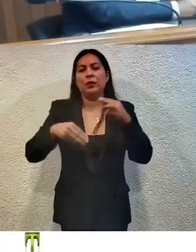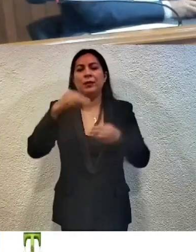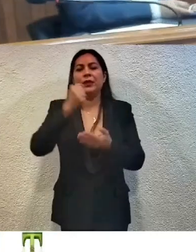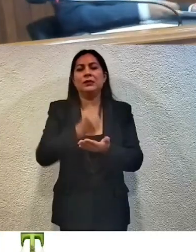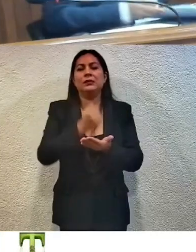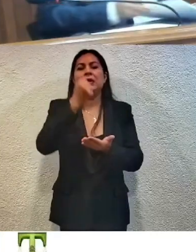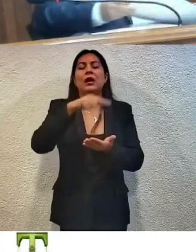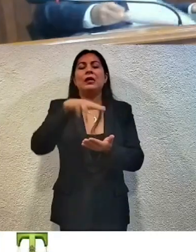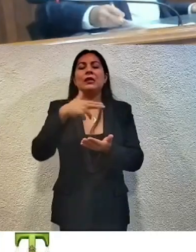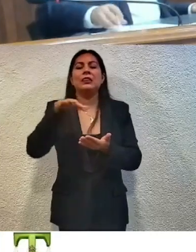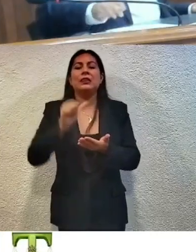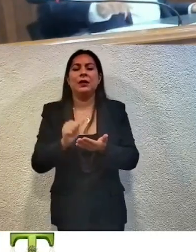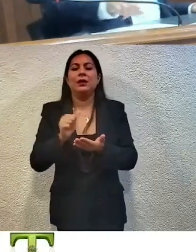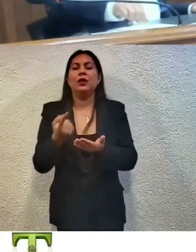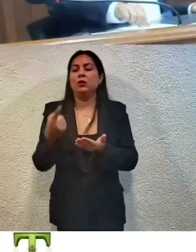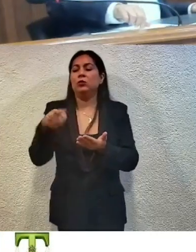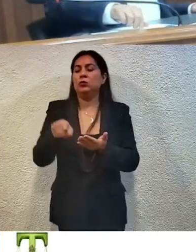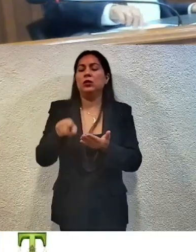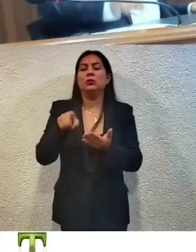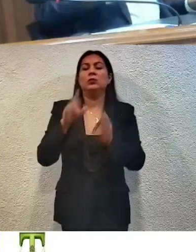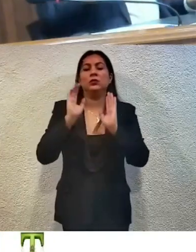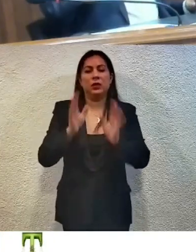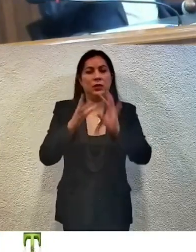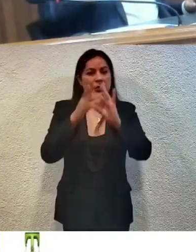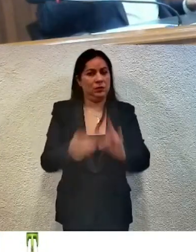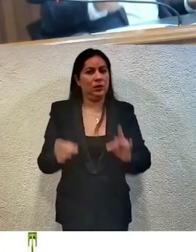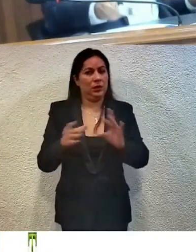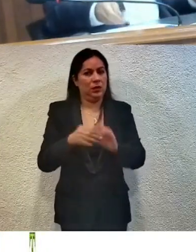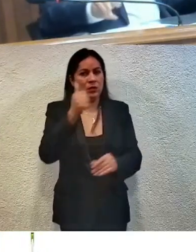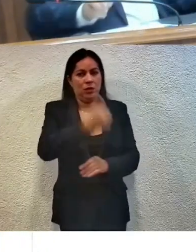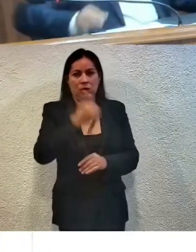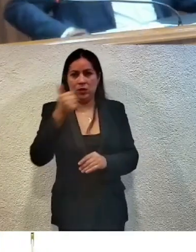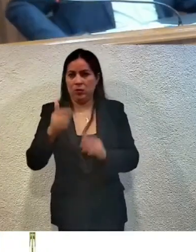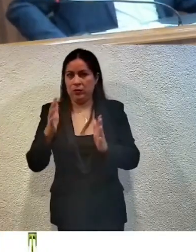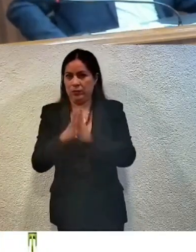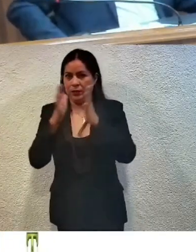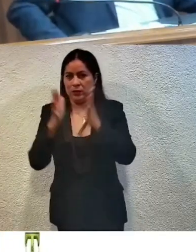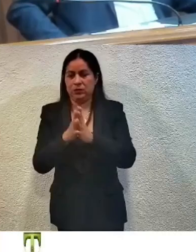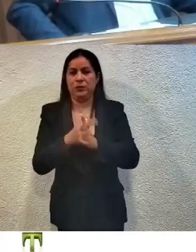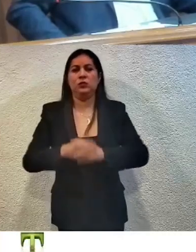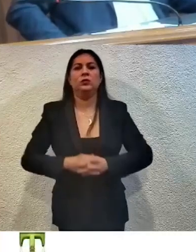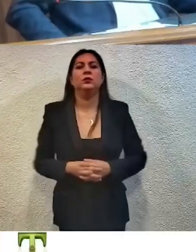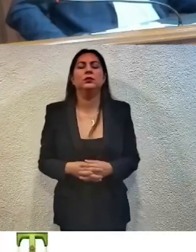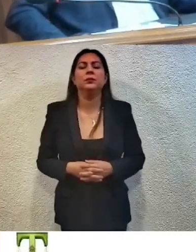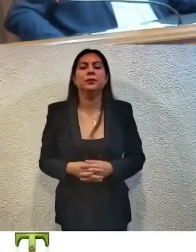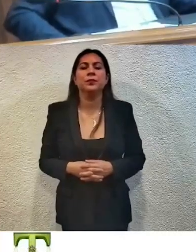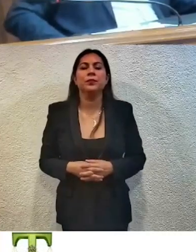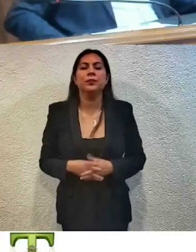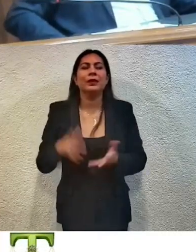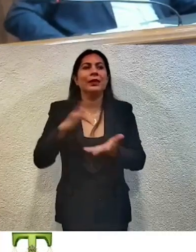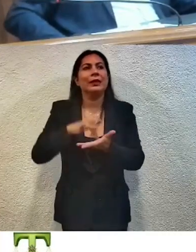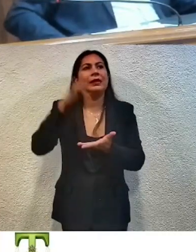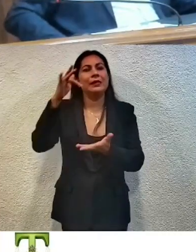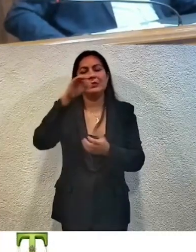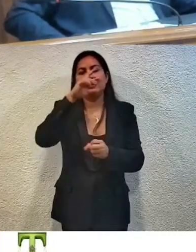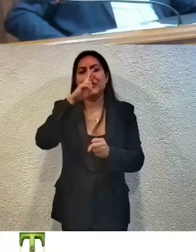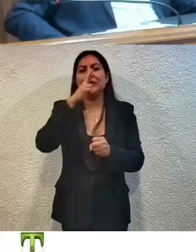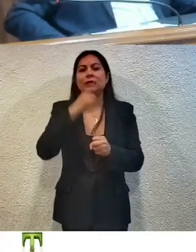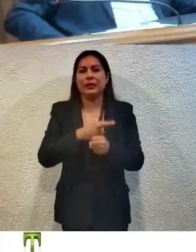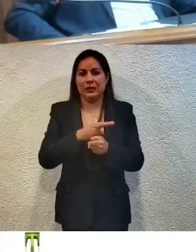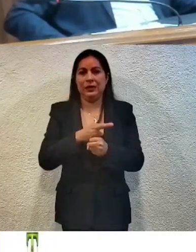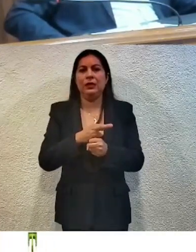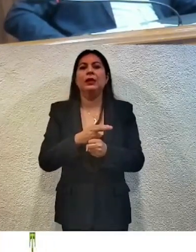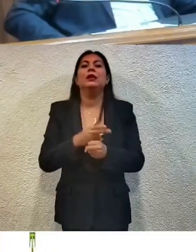Rosa Delgado Brito en los términos que han precisado en cada una de sus participaciones. Gracias, secretaria.